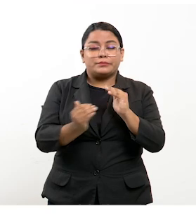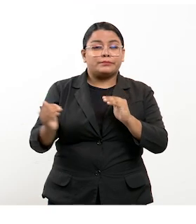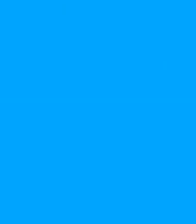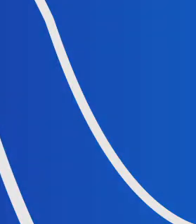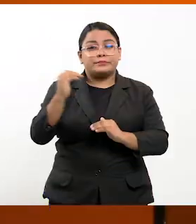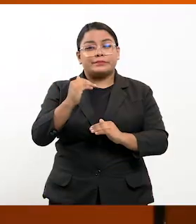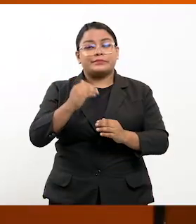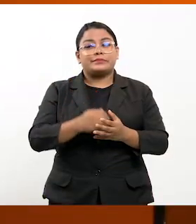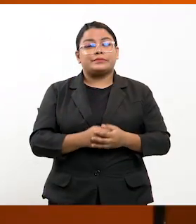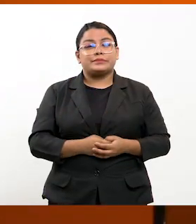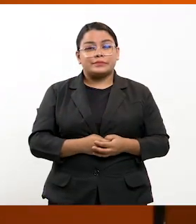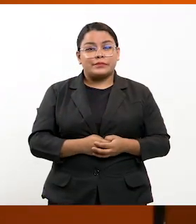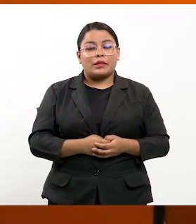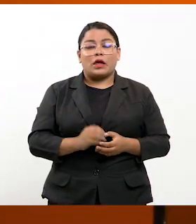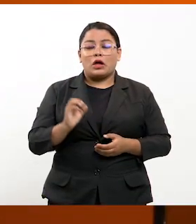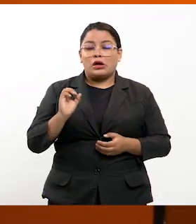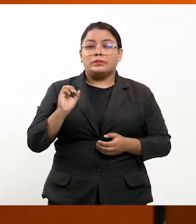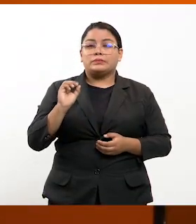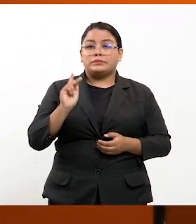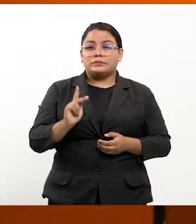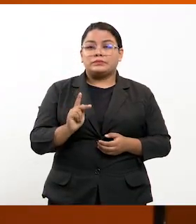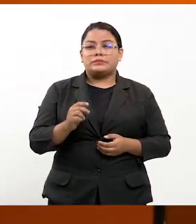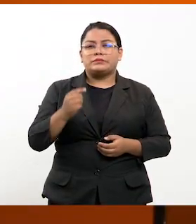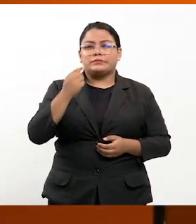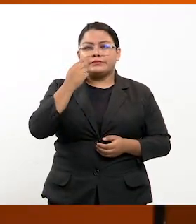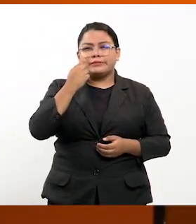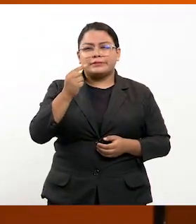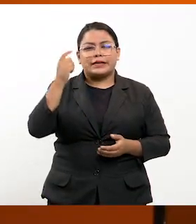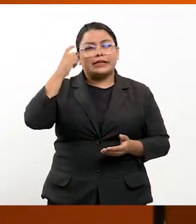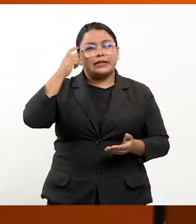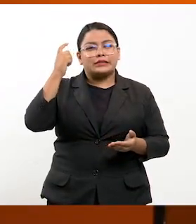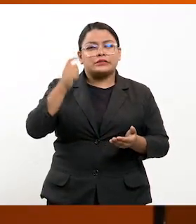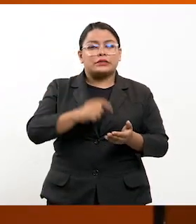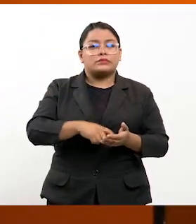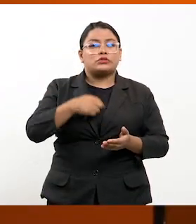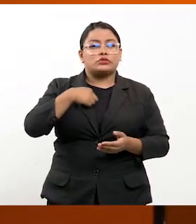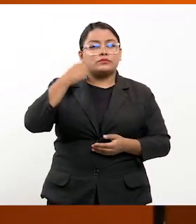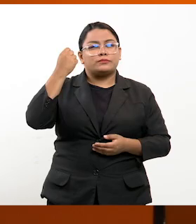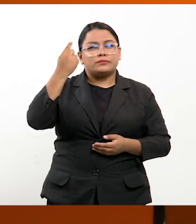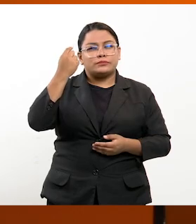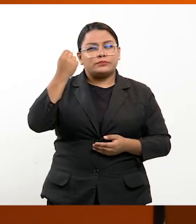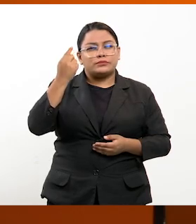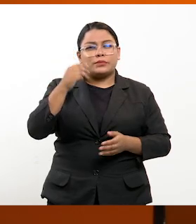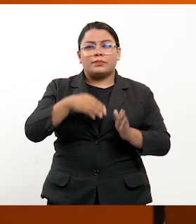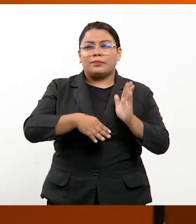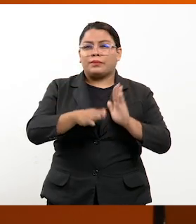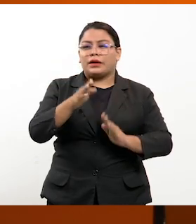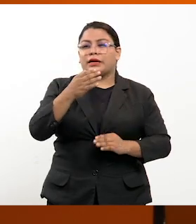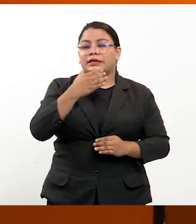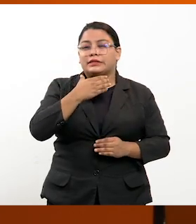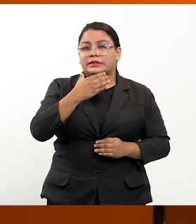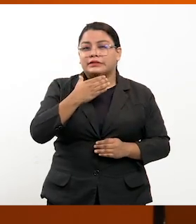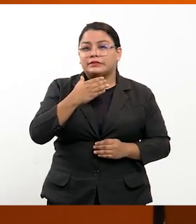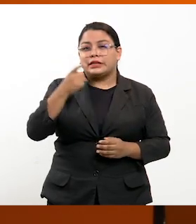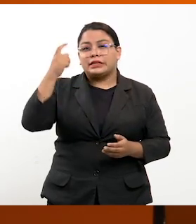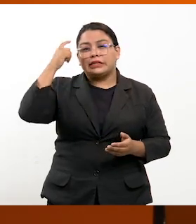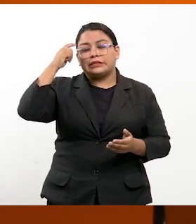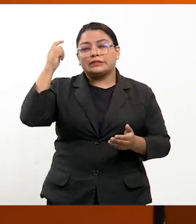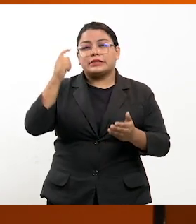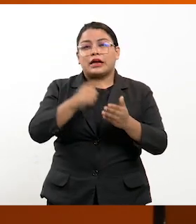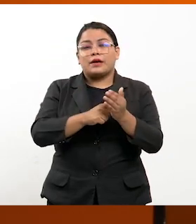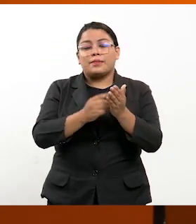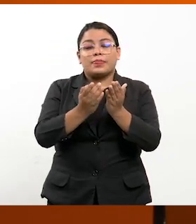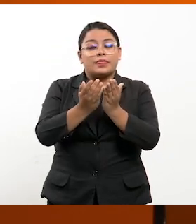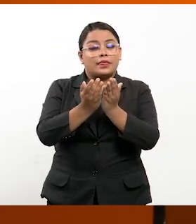superior. Ok, Marlene, dentro de estas pruebas yo comprendo que una de las más complejas es la prueba de